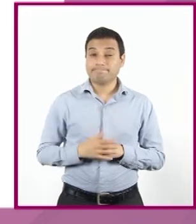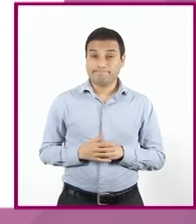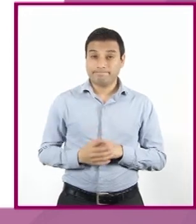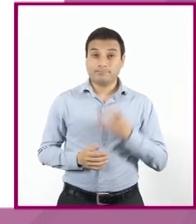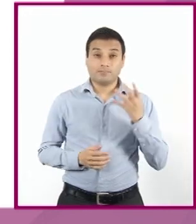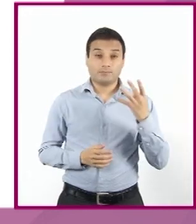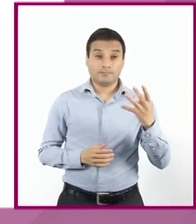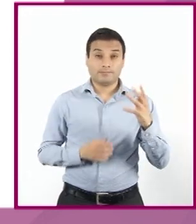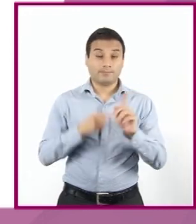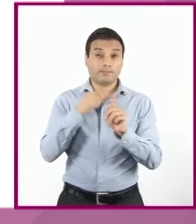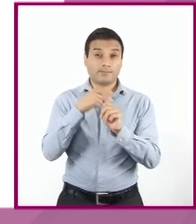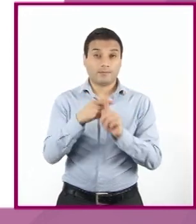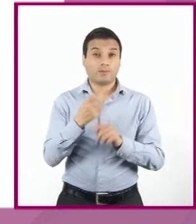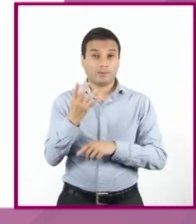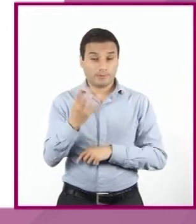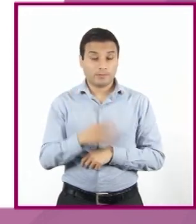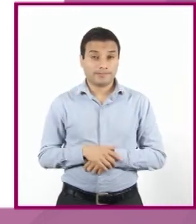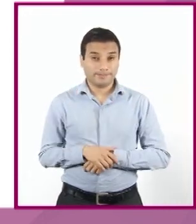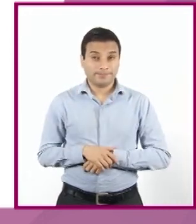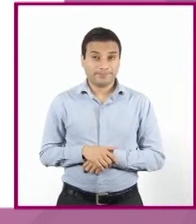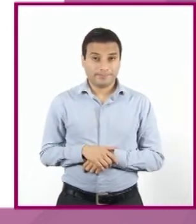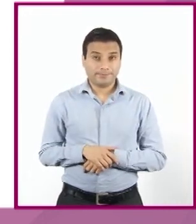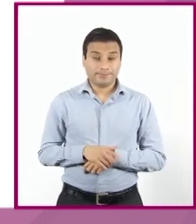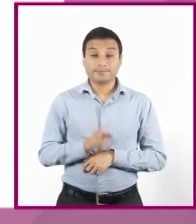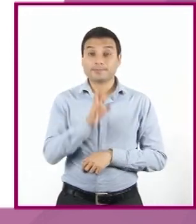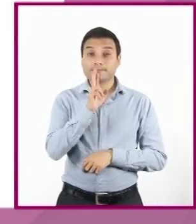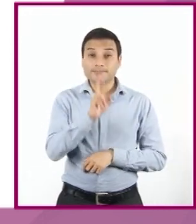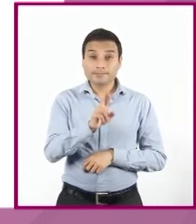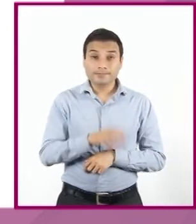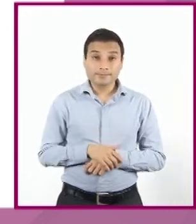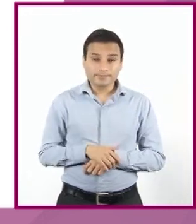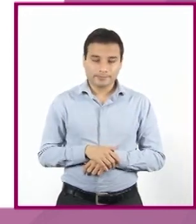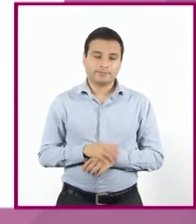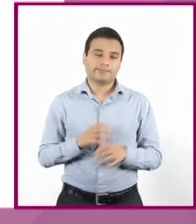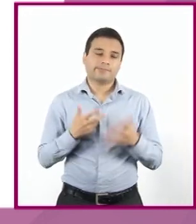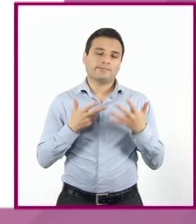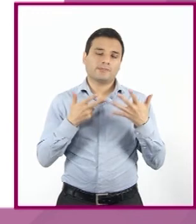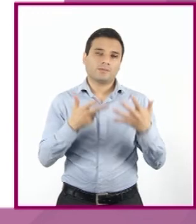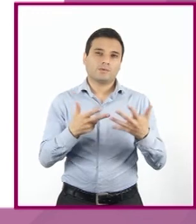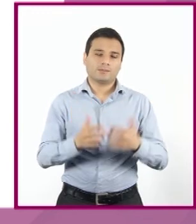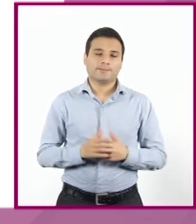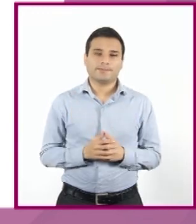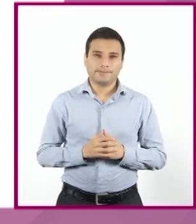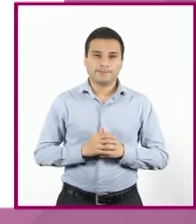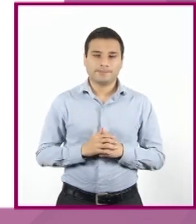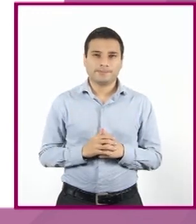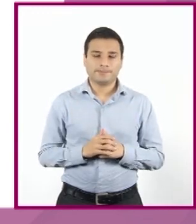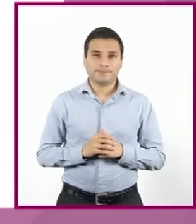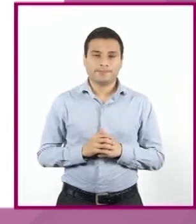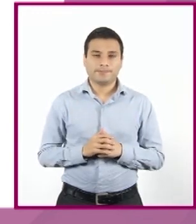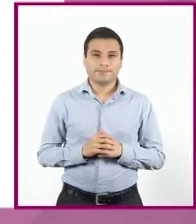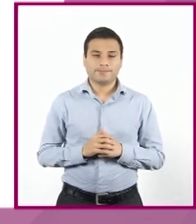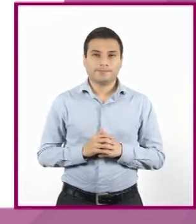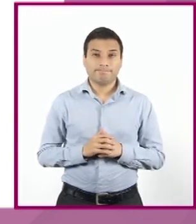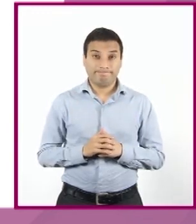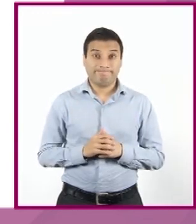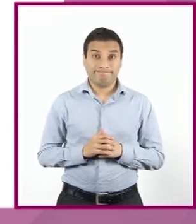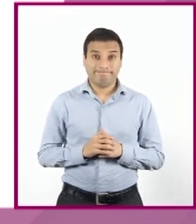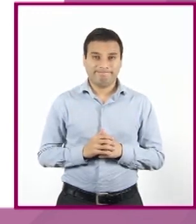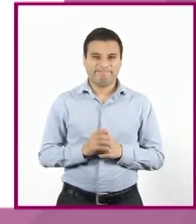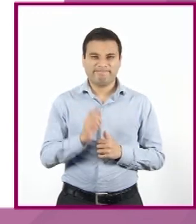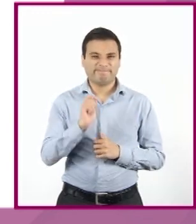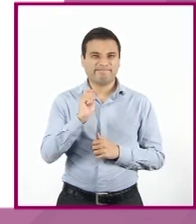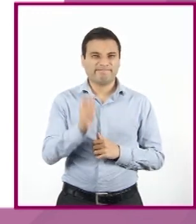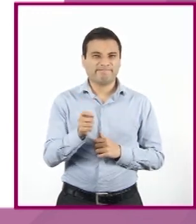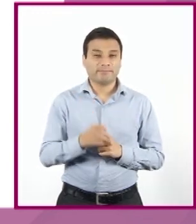que sumarle 4. Así obtenemos 4 más 4 es igual a 8. En síntesis,